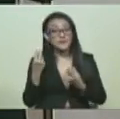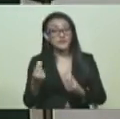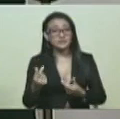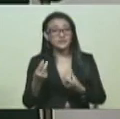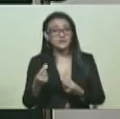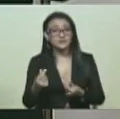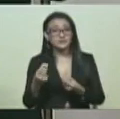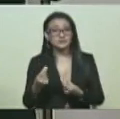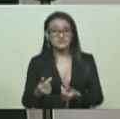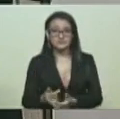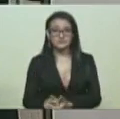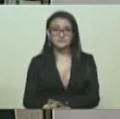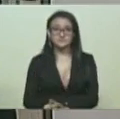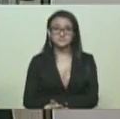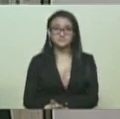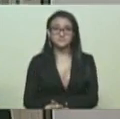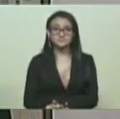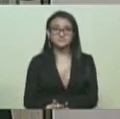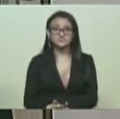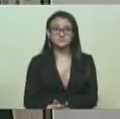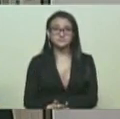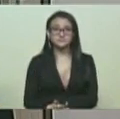pendientes. Ojo,